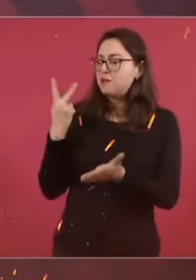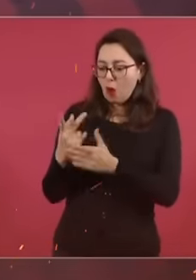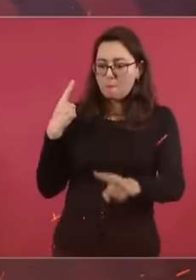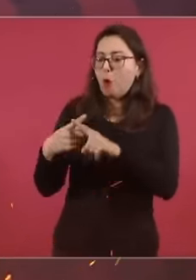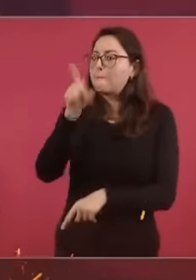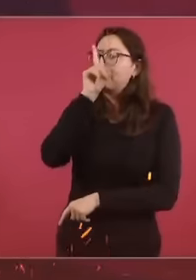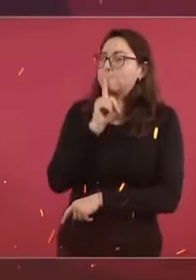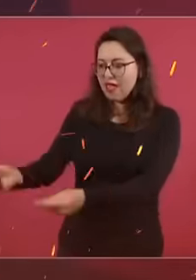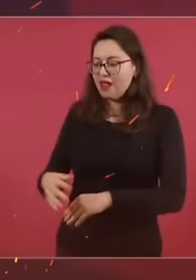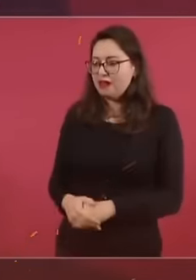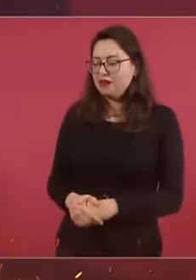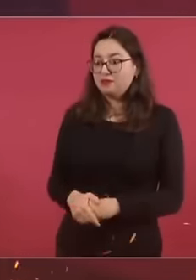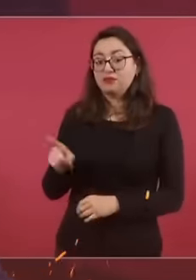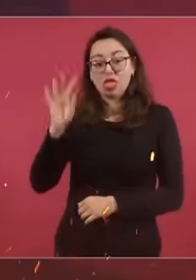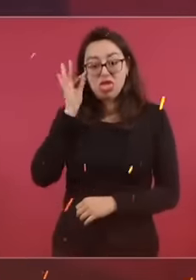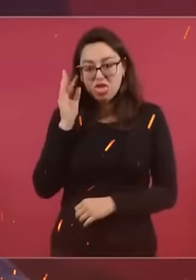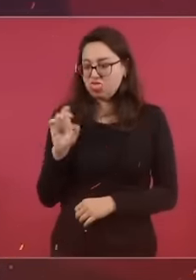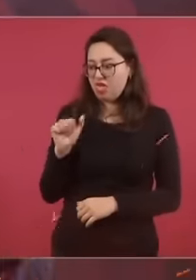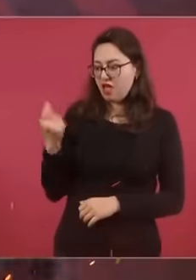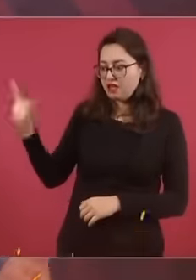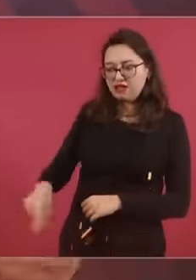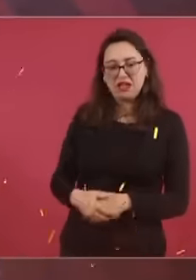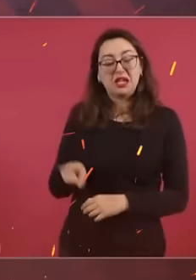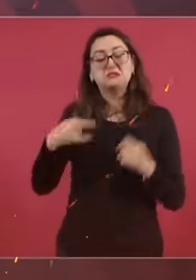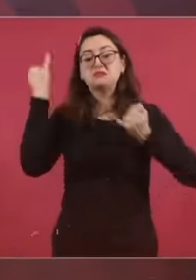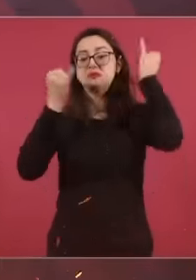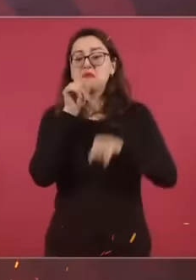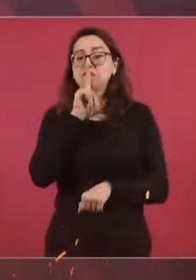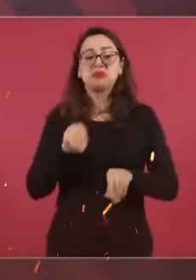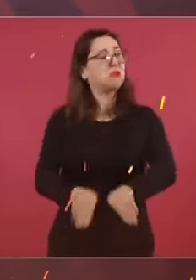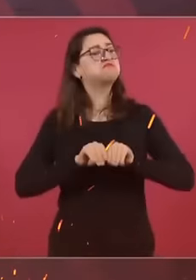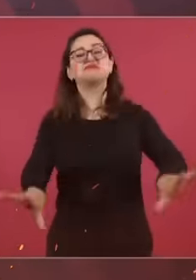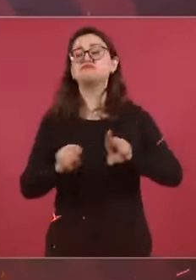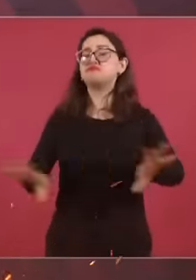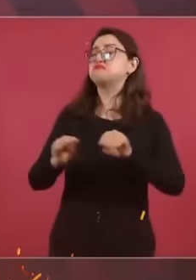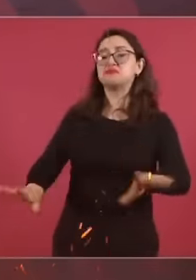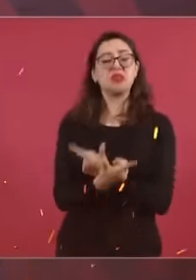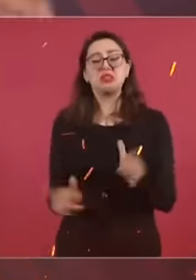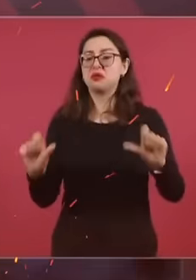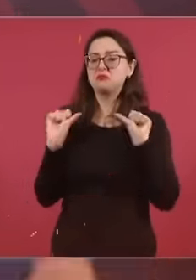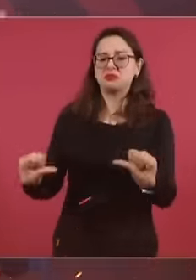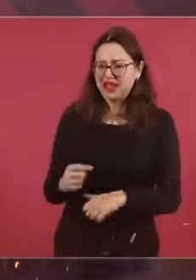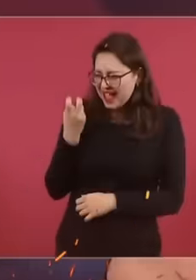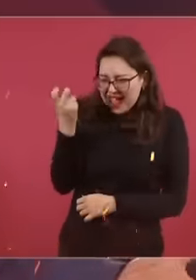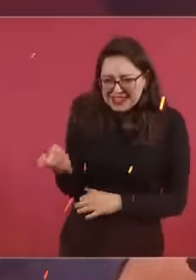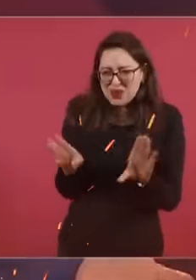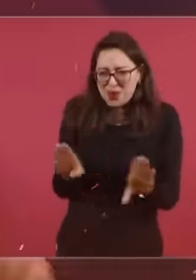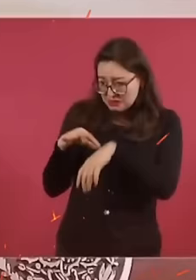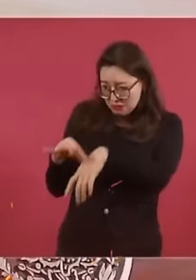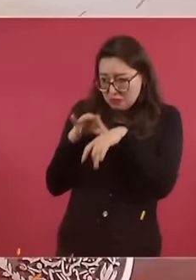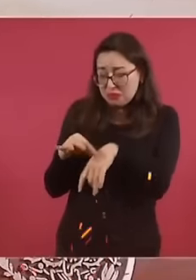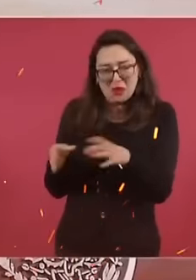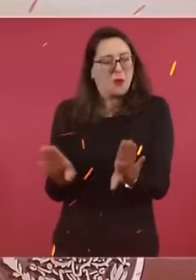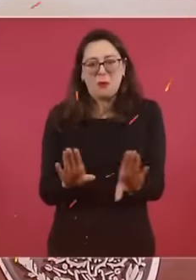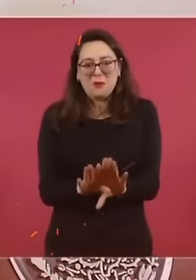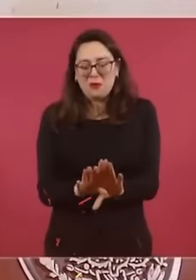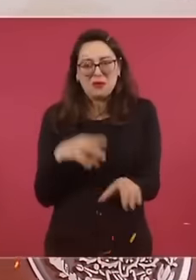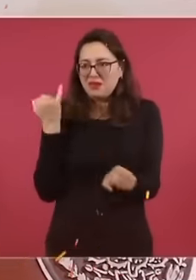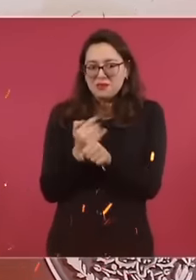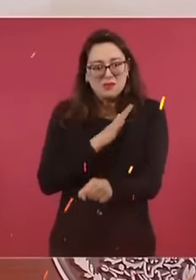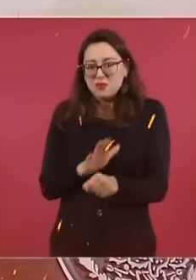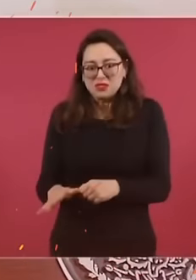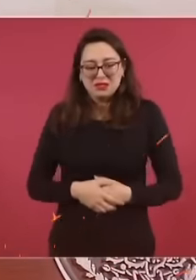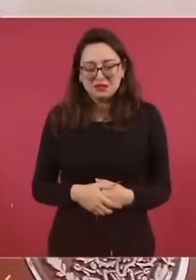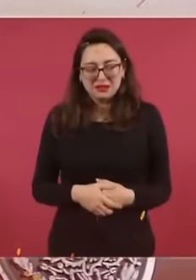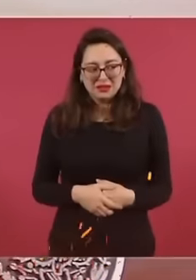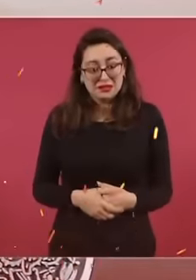al servicio de la DEA. ¿Pero cómo va a calumniar impunemente? ¿Cómo va a hacer un reportaje sin presentar pruebas? Pero ya me